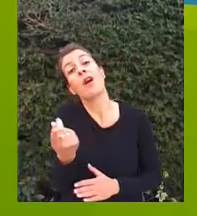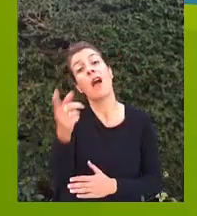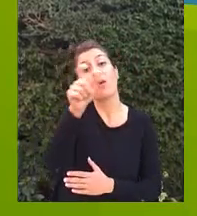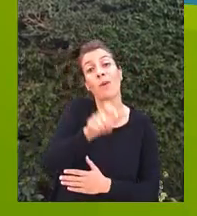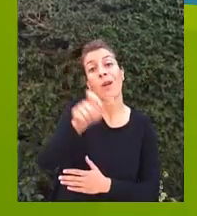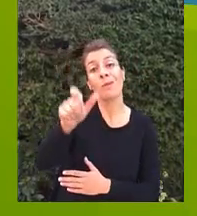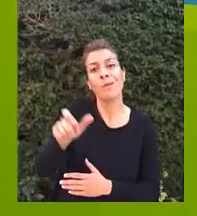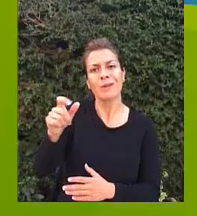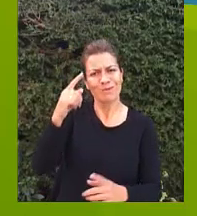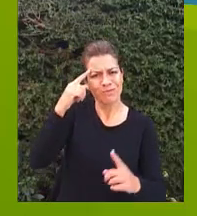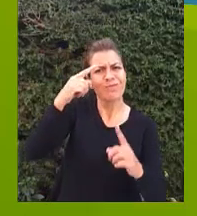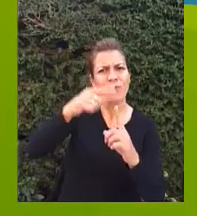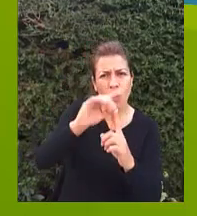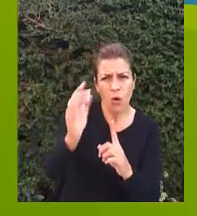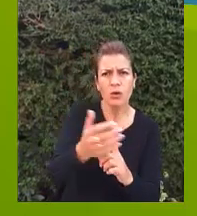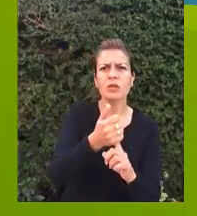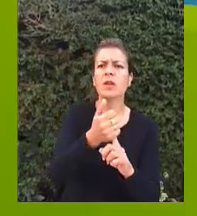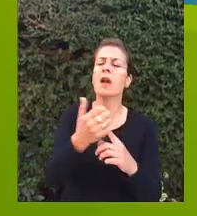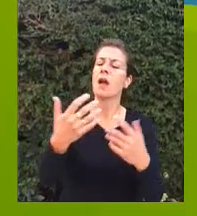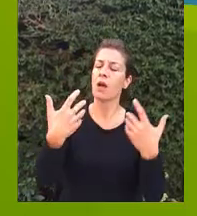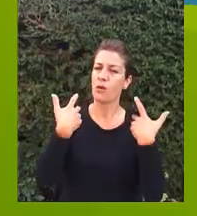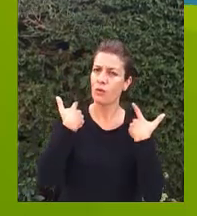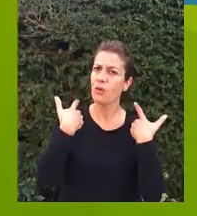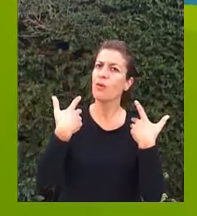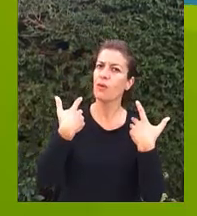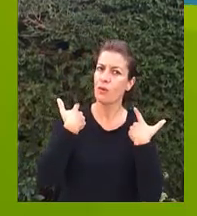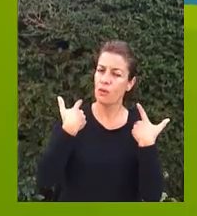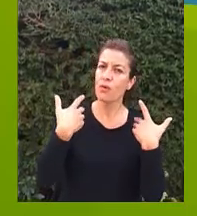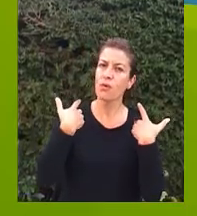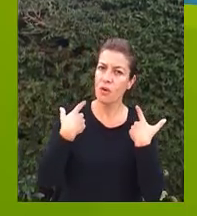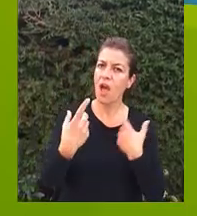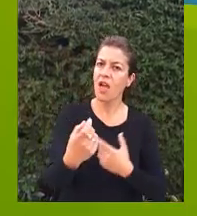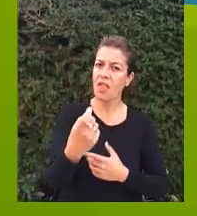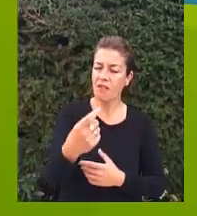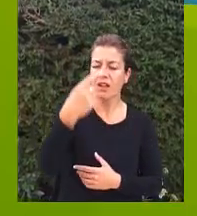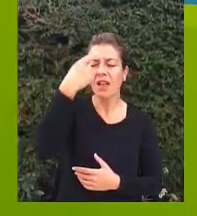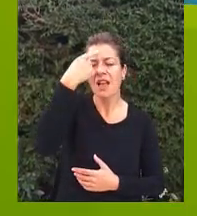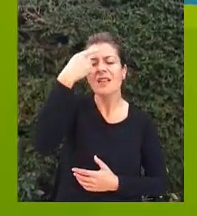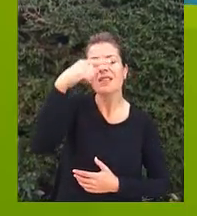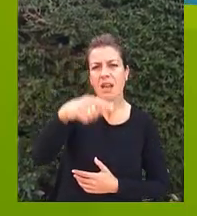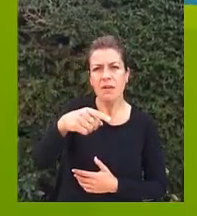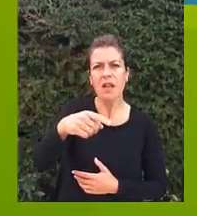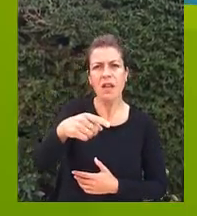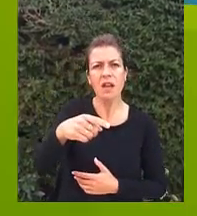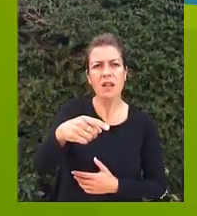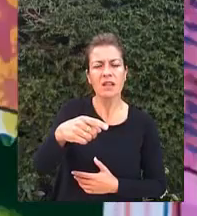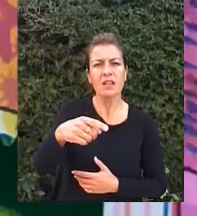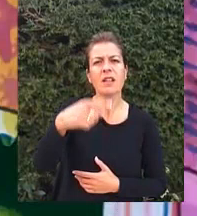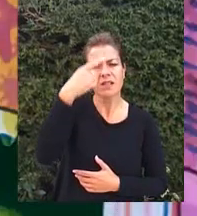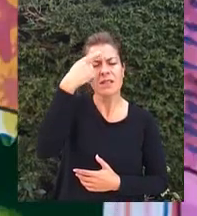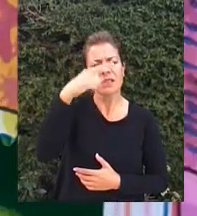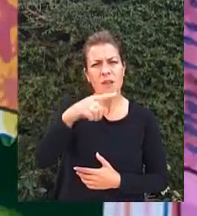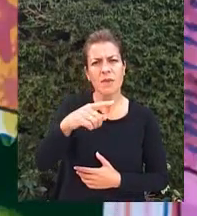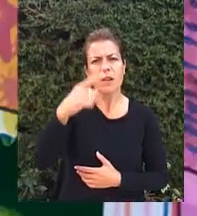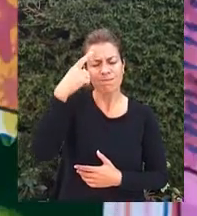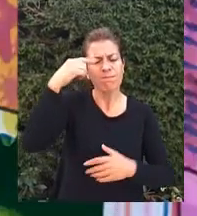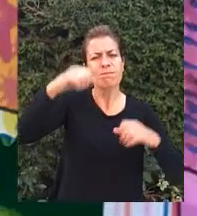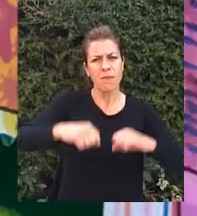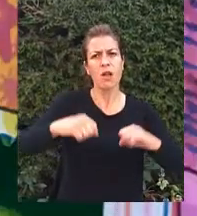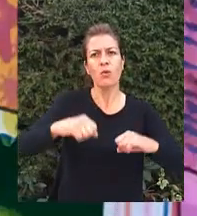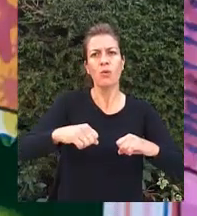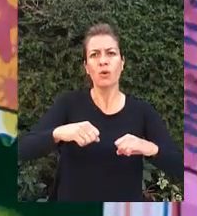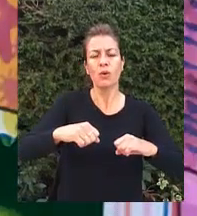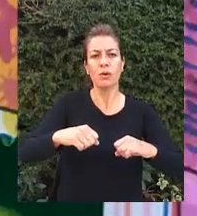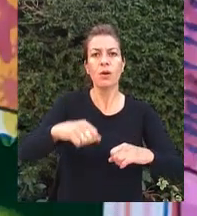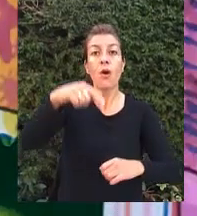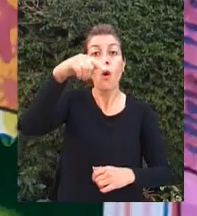Hay algunas personas que sufren más para alcanzar una meta. Tenerlos como presente, eso es de personas